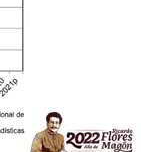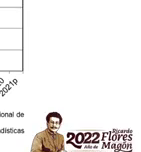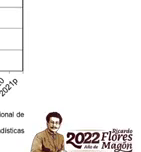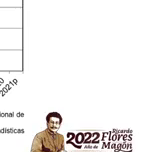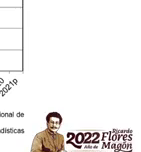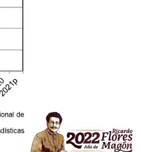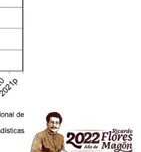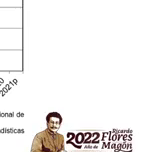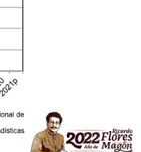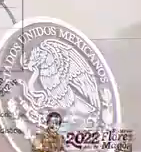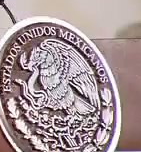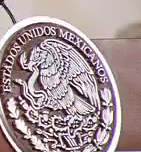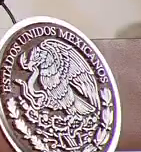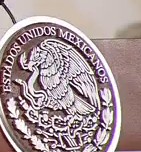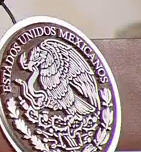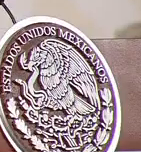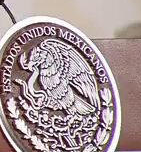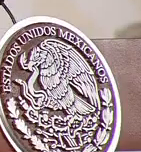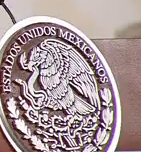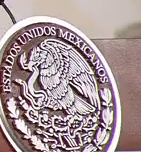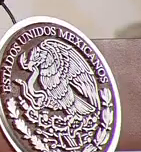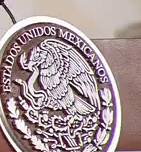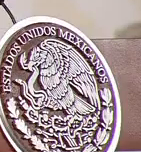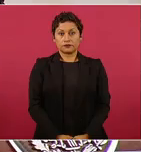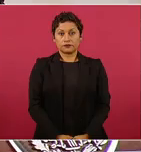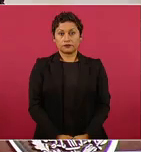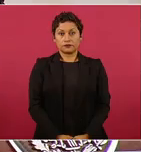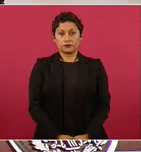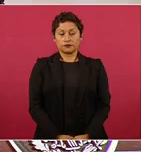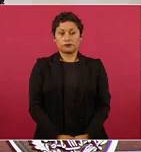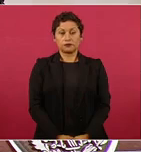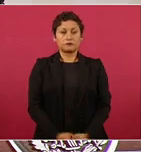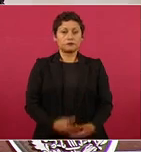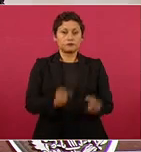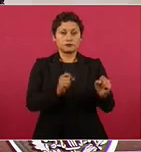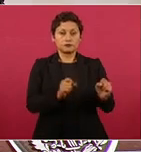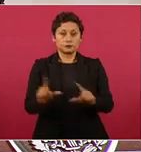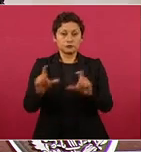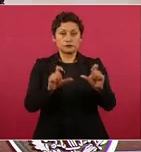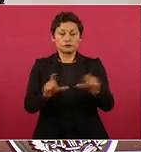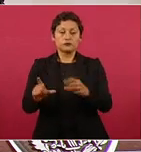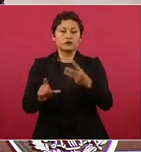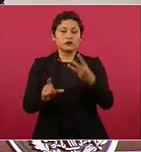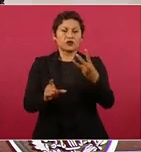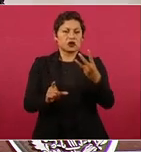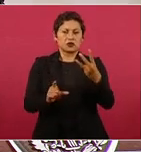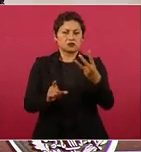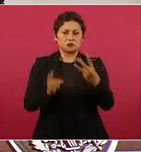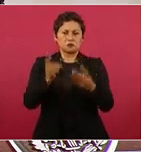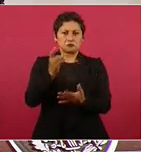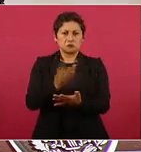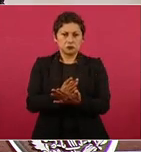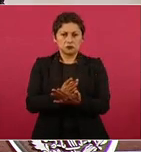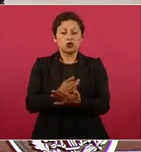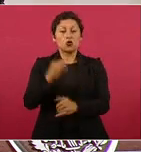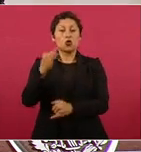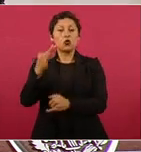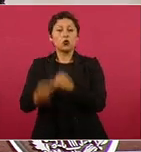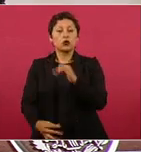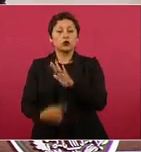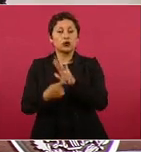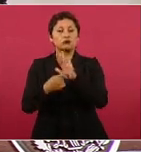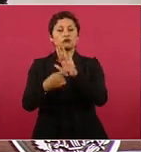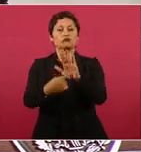Son tres láminas solamente y me detengo en la última para